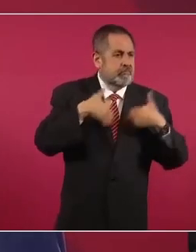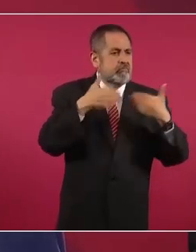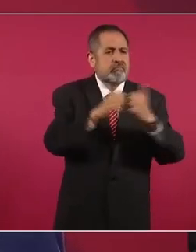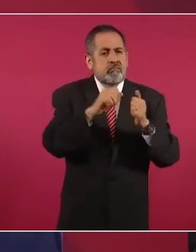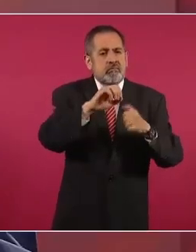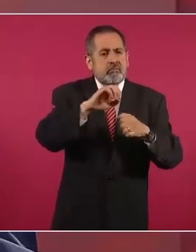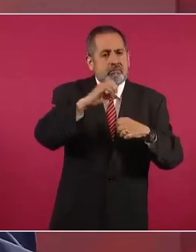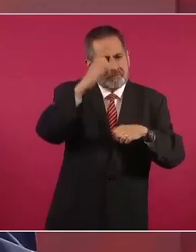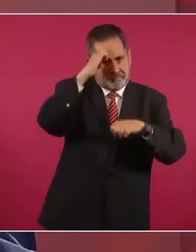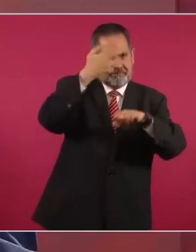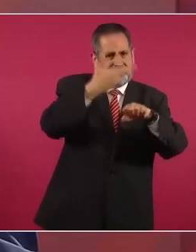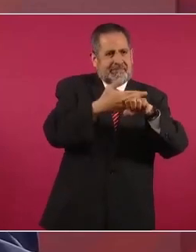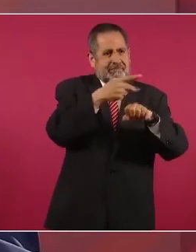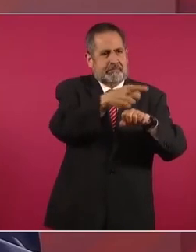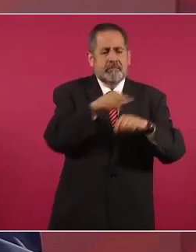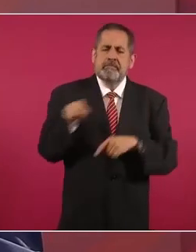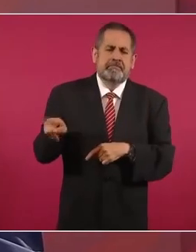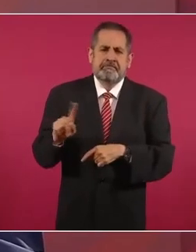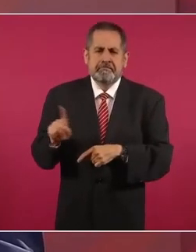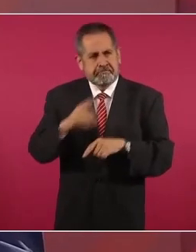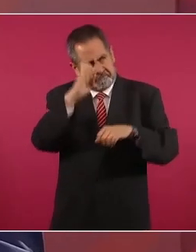confianza.